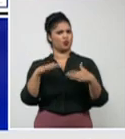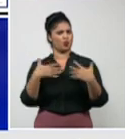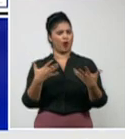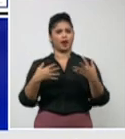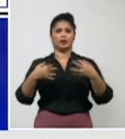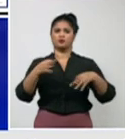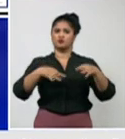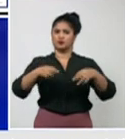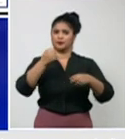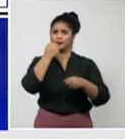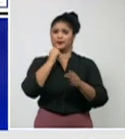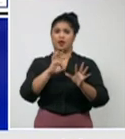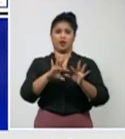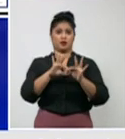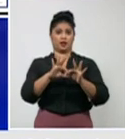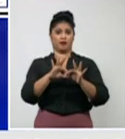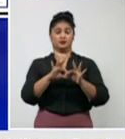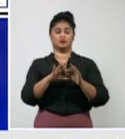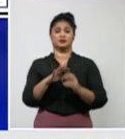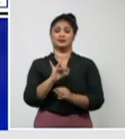tasa, pues tenía 7.